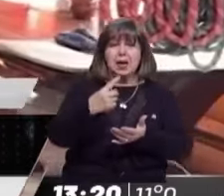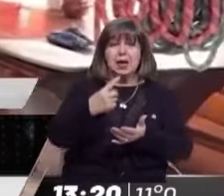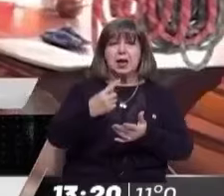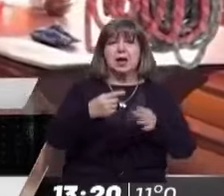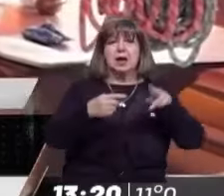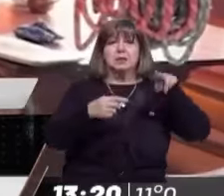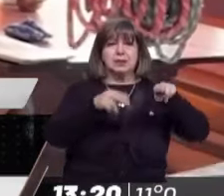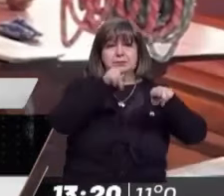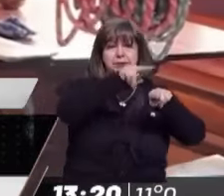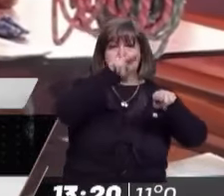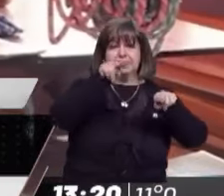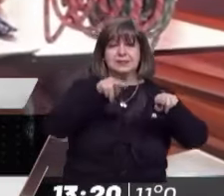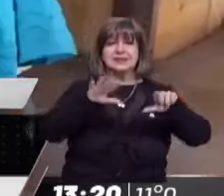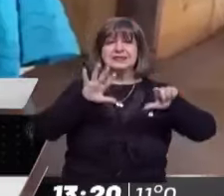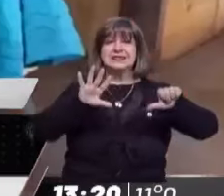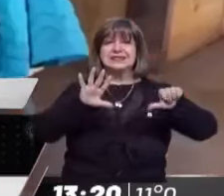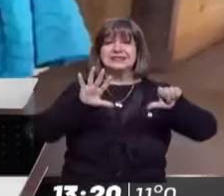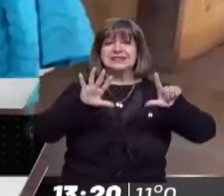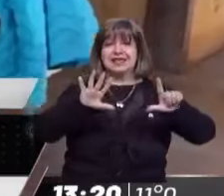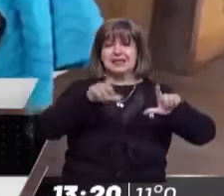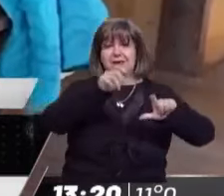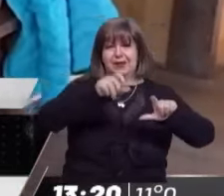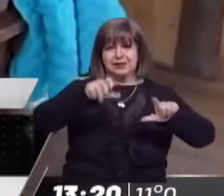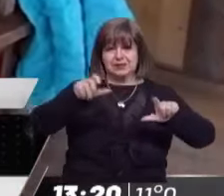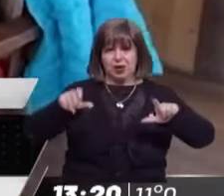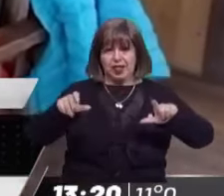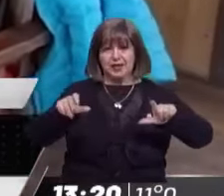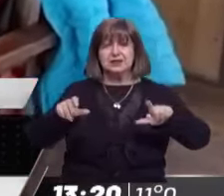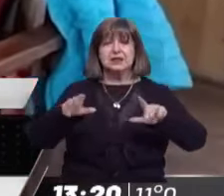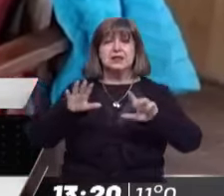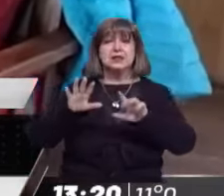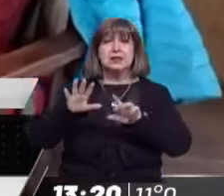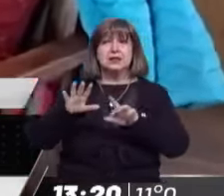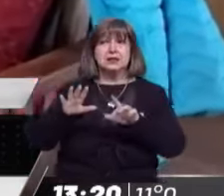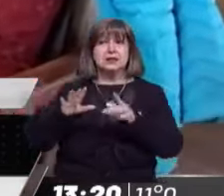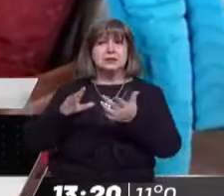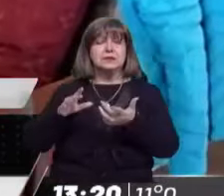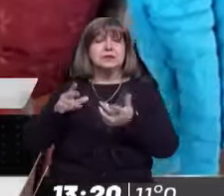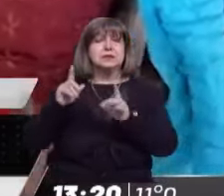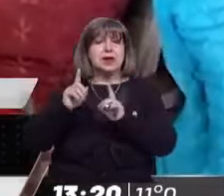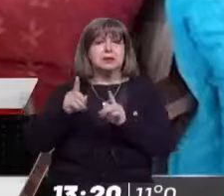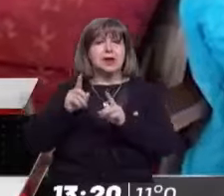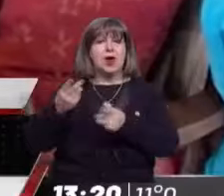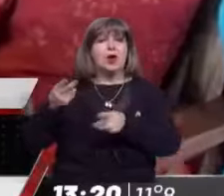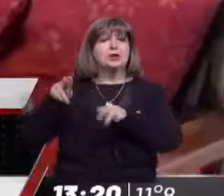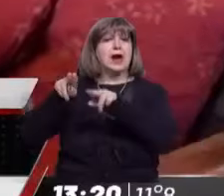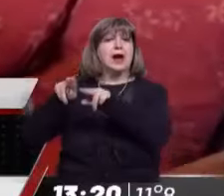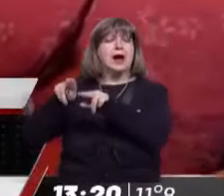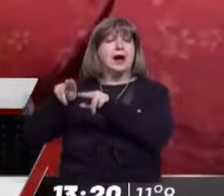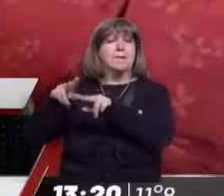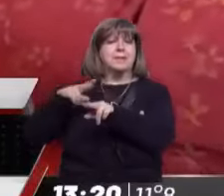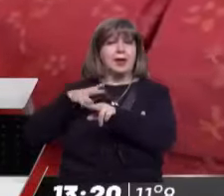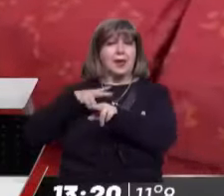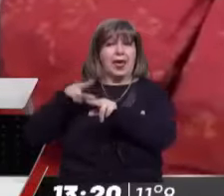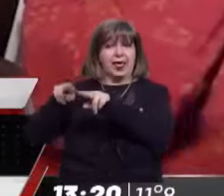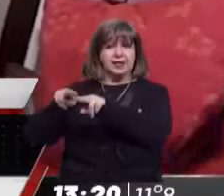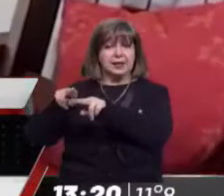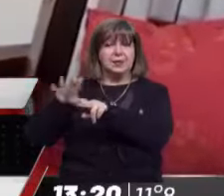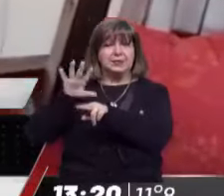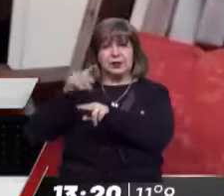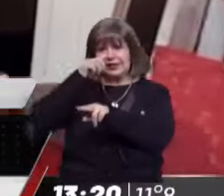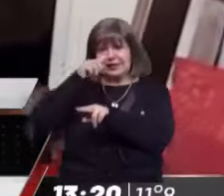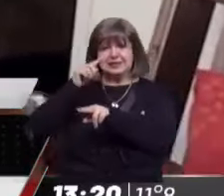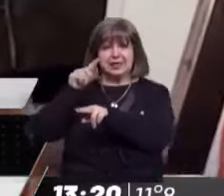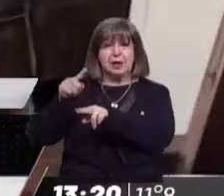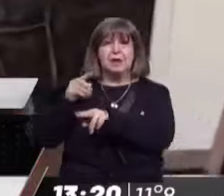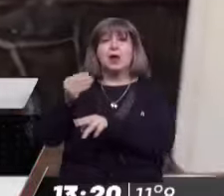y 53.000 por persona con cena y desayuno incluido, en privada. ¿Te animás a llevar a tu familia a los Alpes?